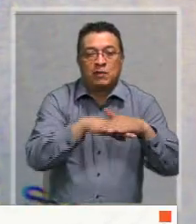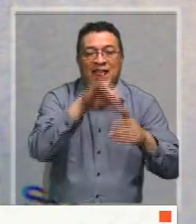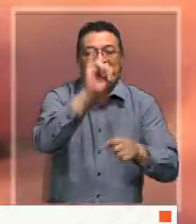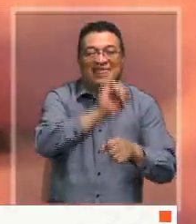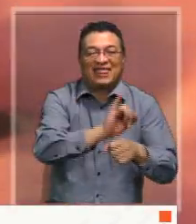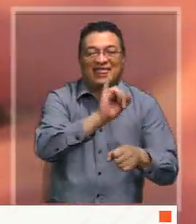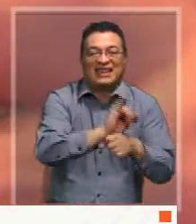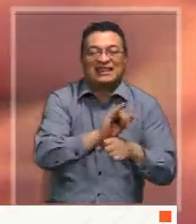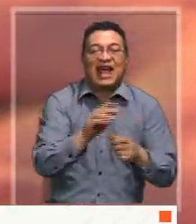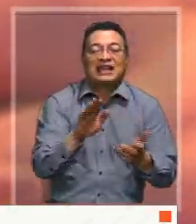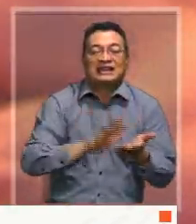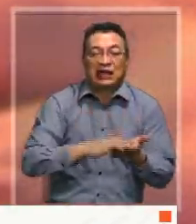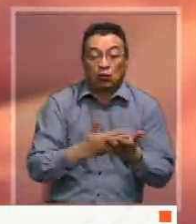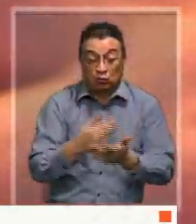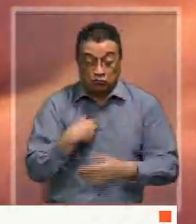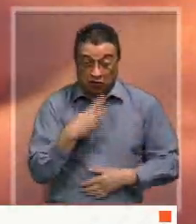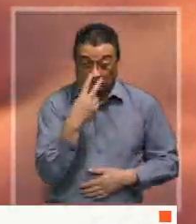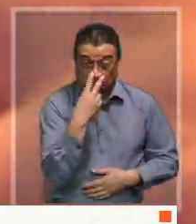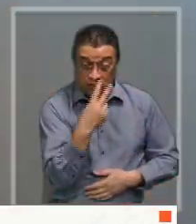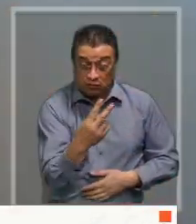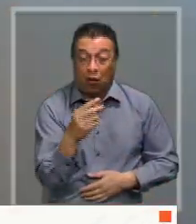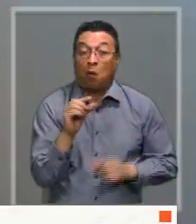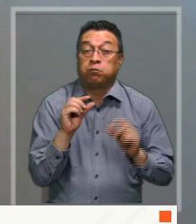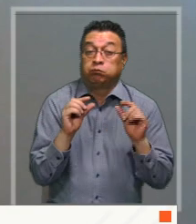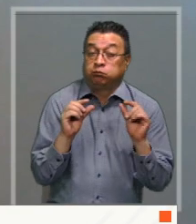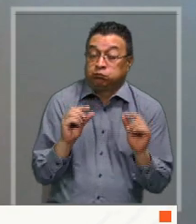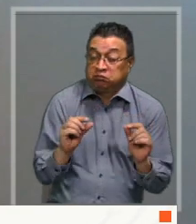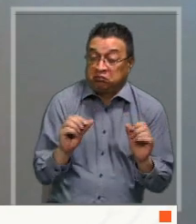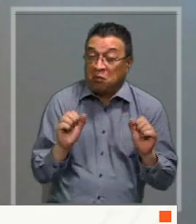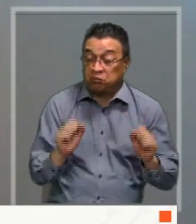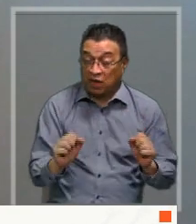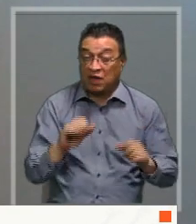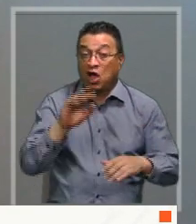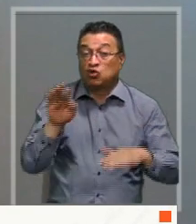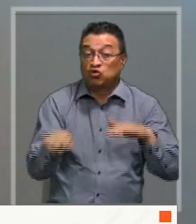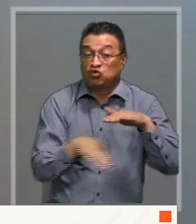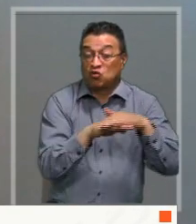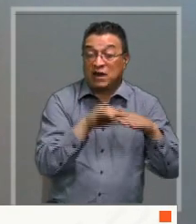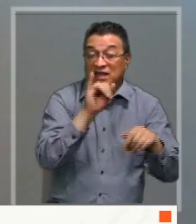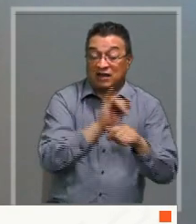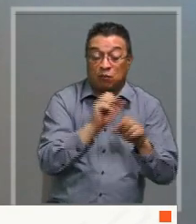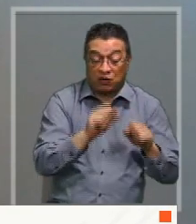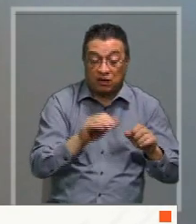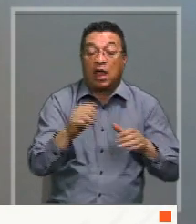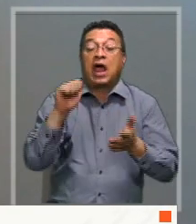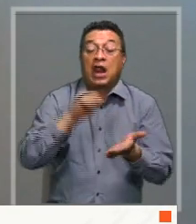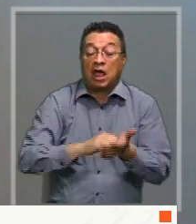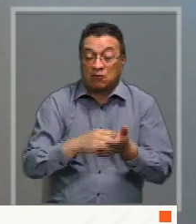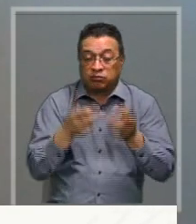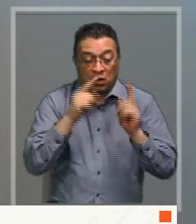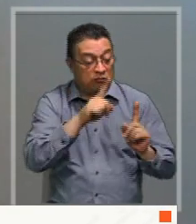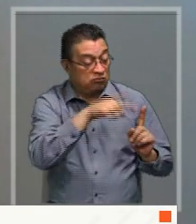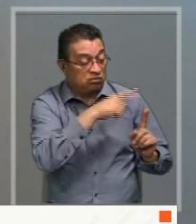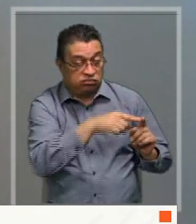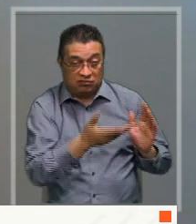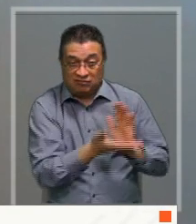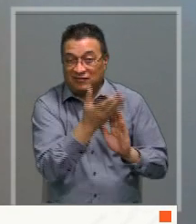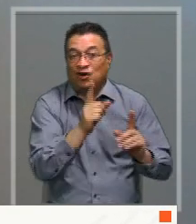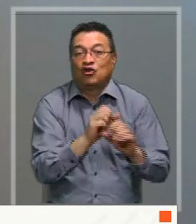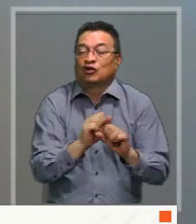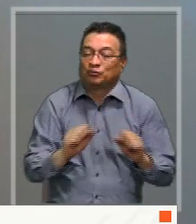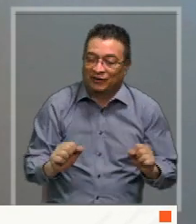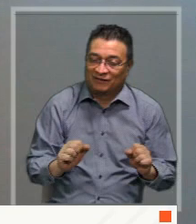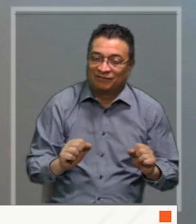veo, sinceramente, con pocas opciones de que la Superintendencia de Salud pueda acoger los reclamos y dejar sin efecto estas alzas. La